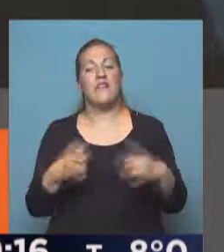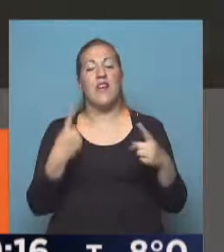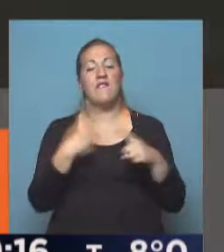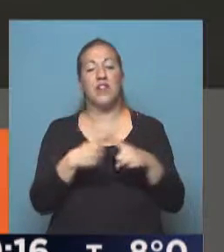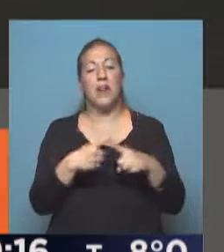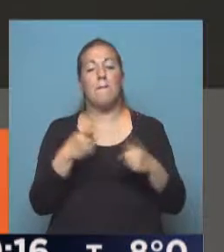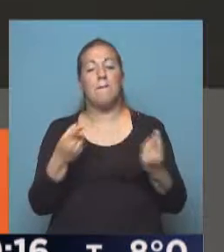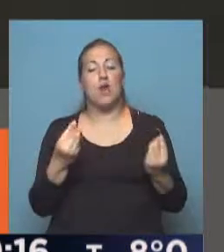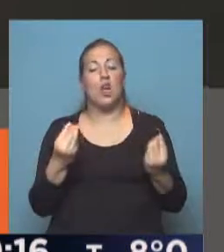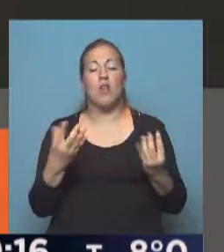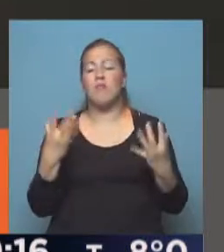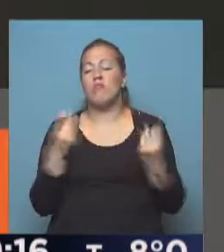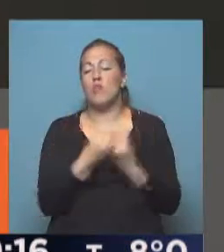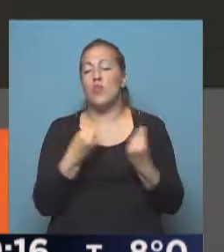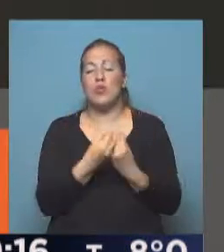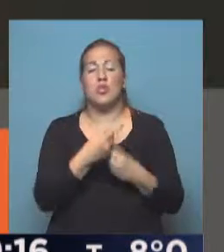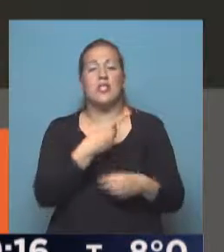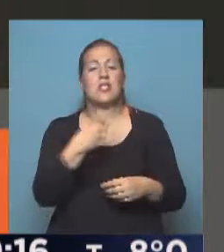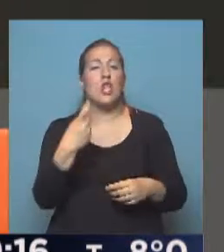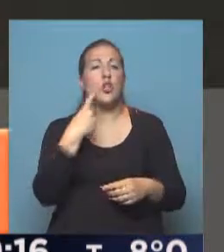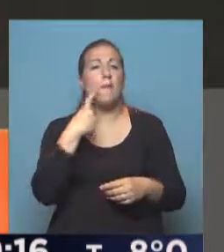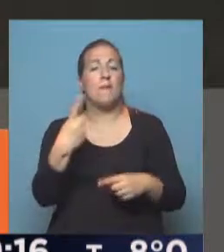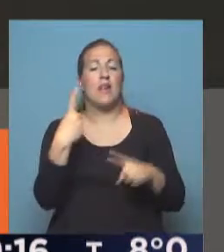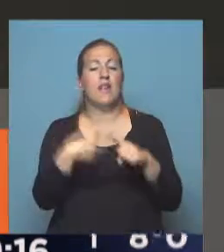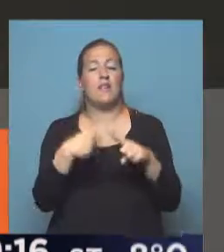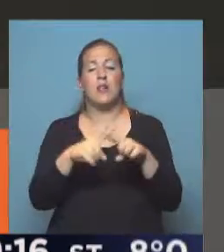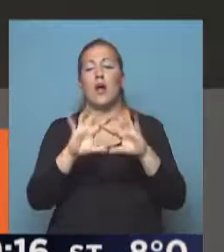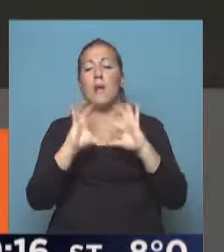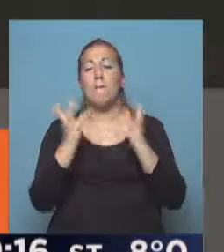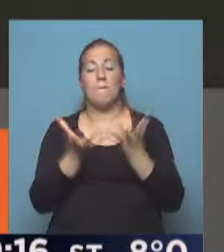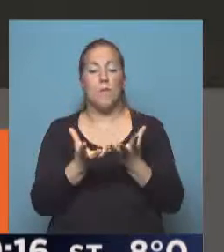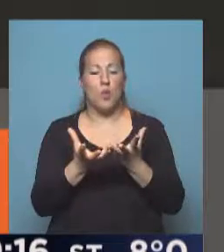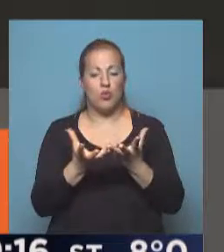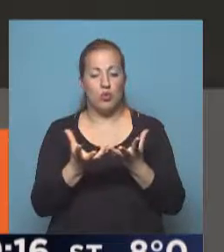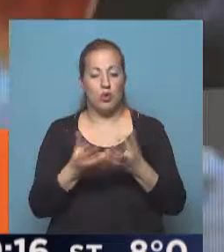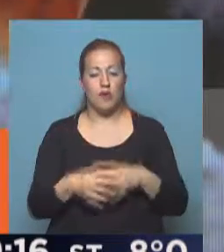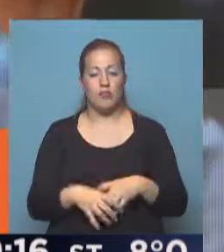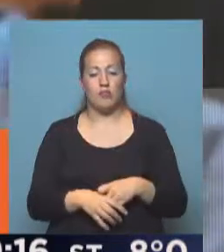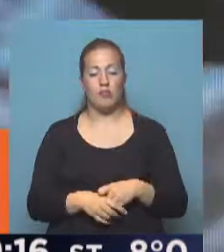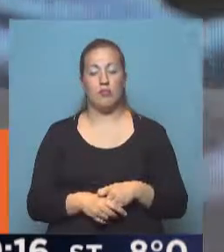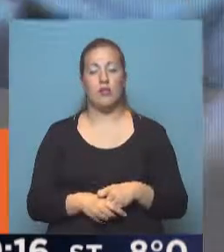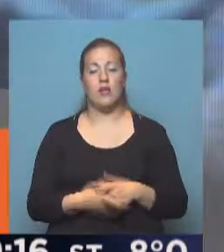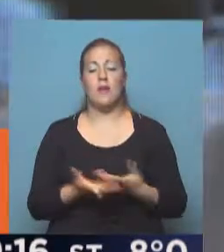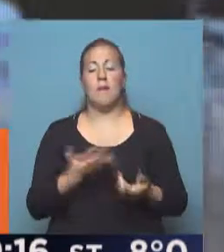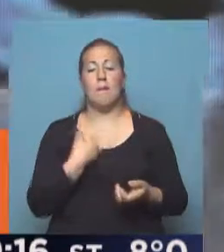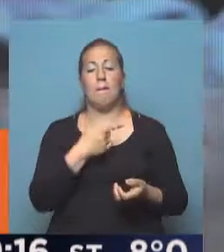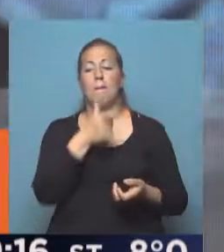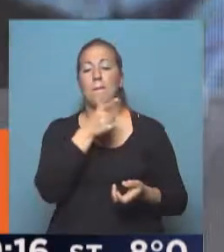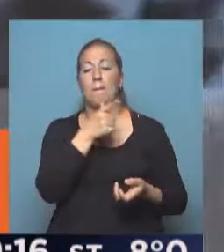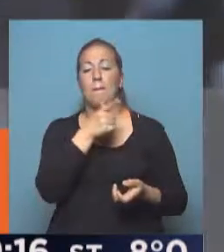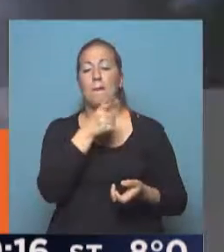cientos y miles de festivales por el mundo de guitarra y me pareció que